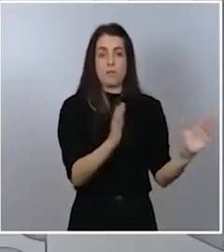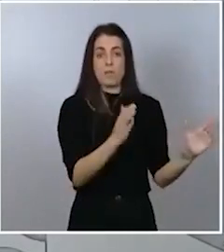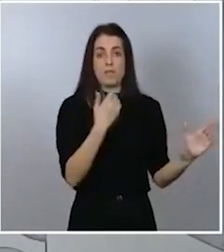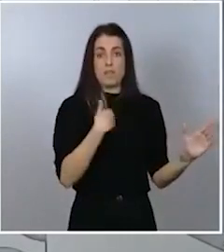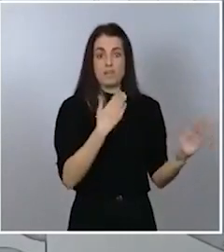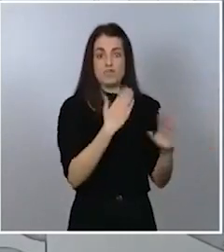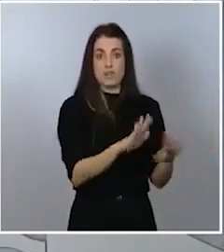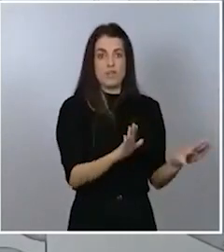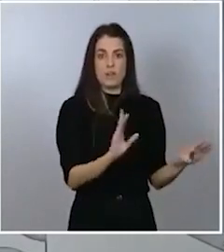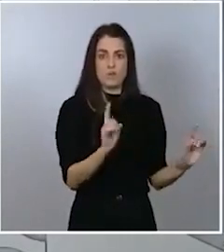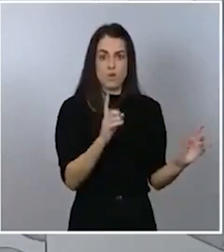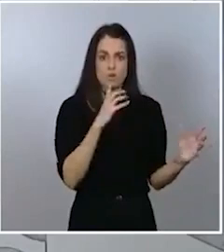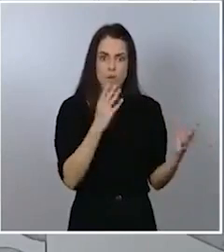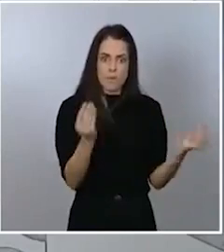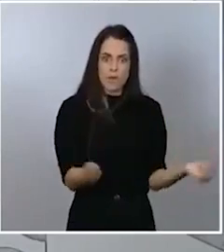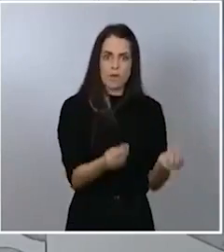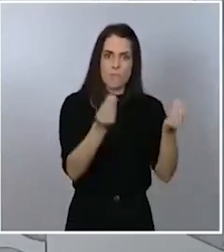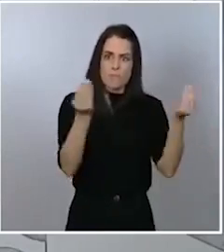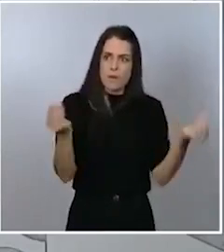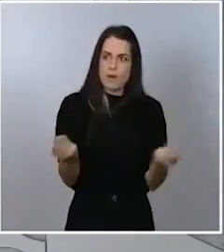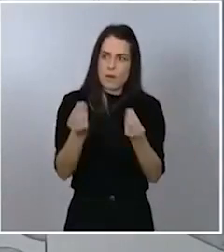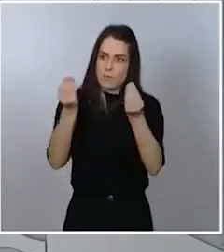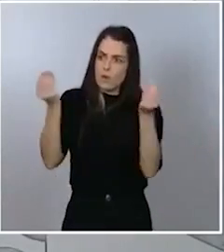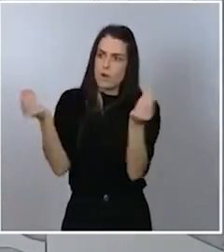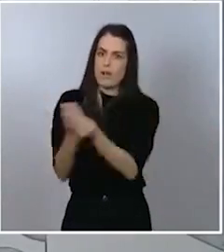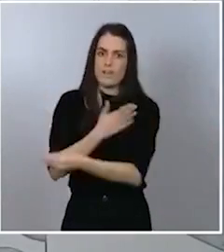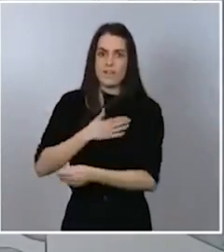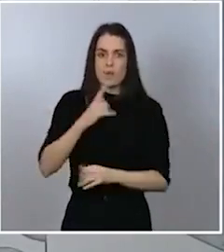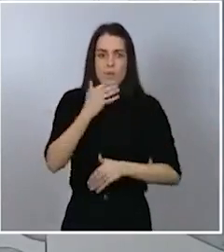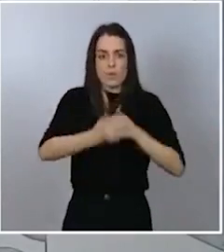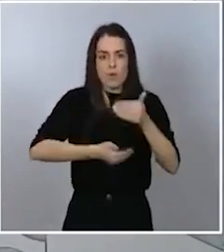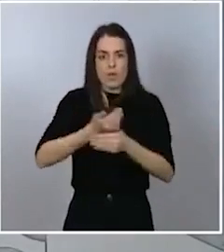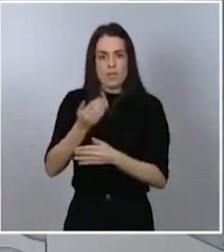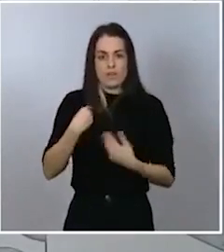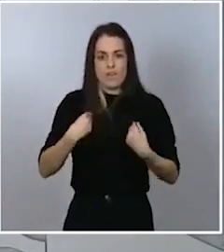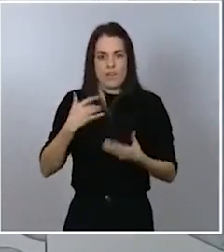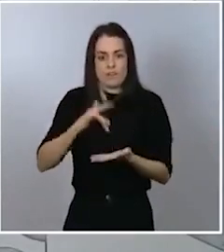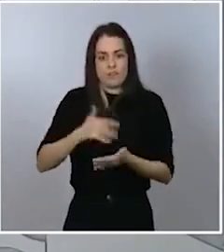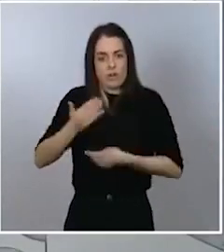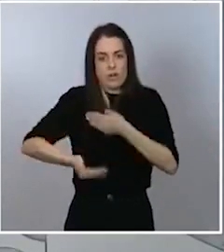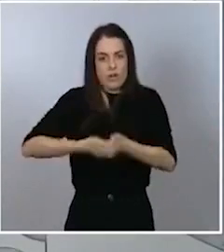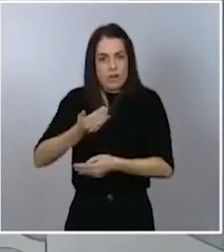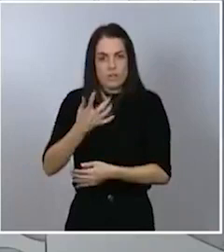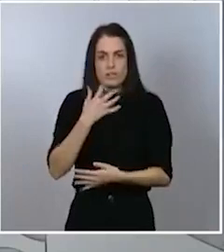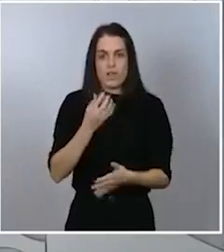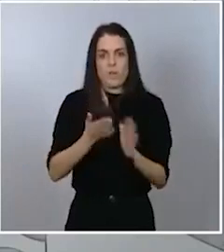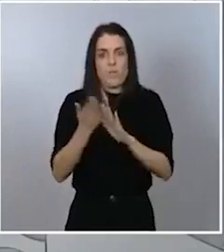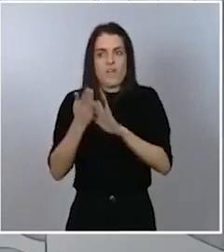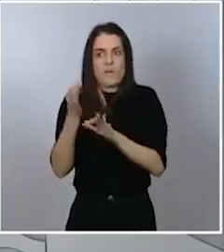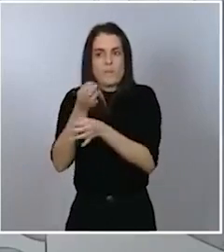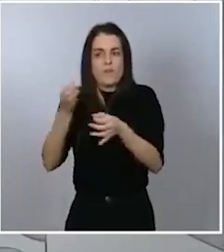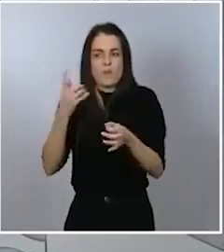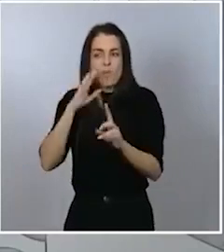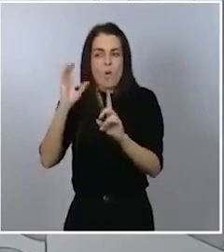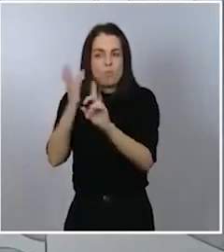horizonte como toda la calidad de todos los procesos que ocurren en la vida hay que tender a la perfección circunstancia que no se suele producir